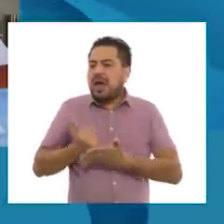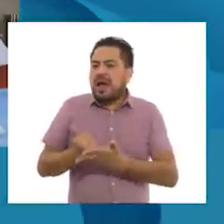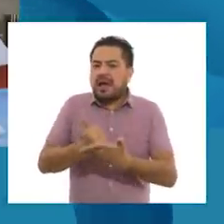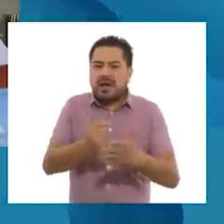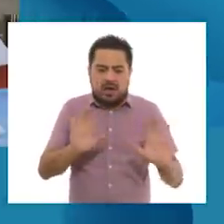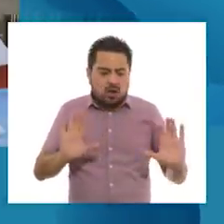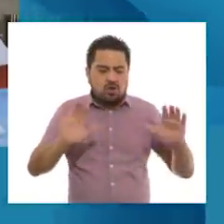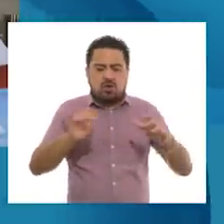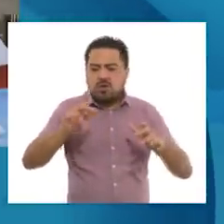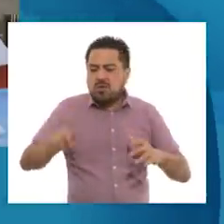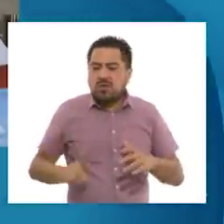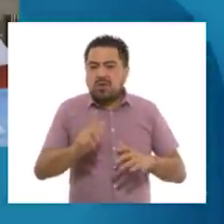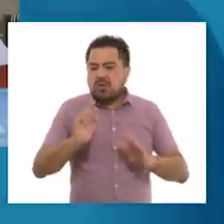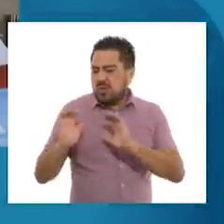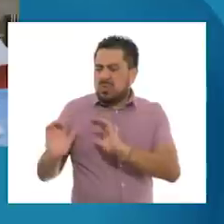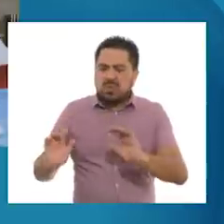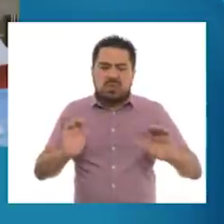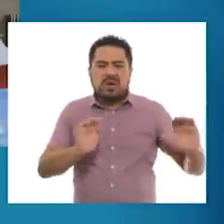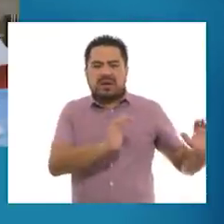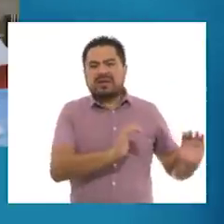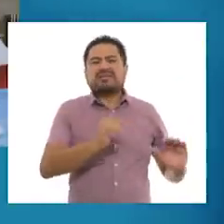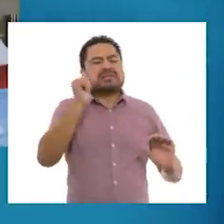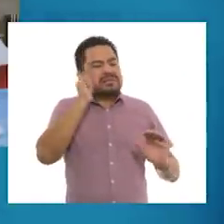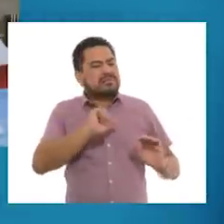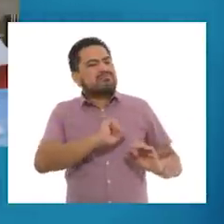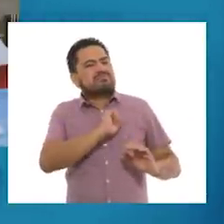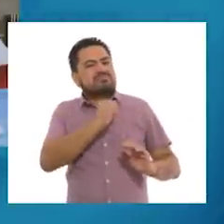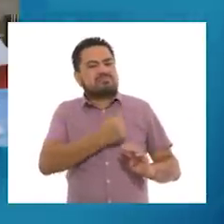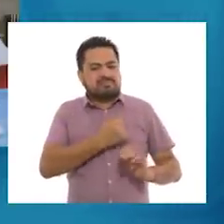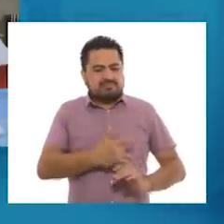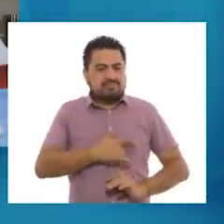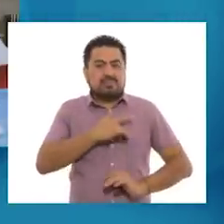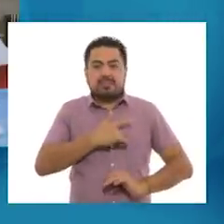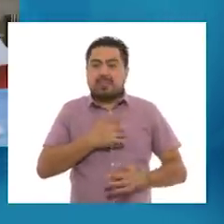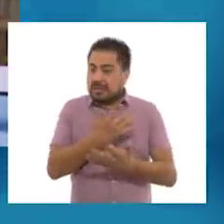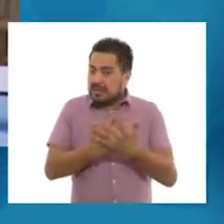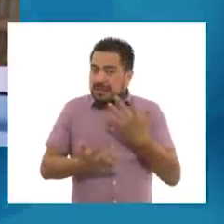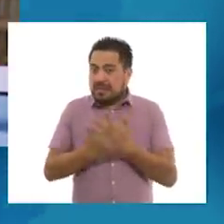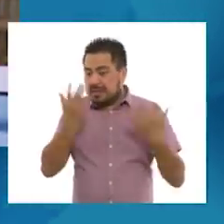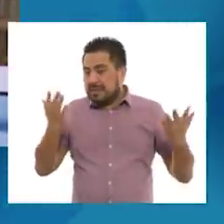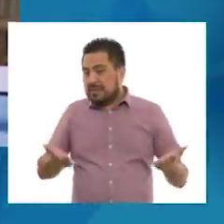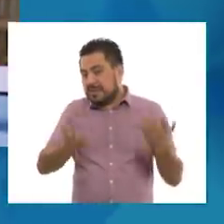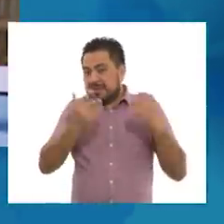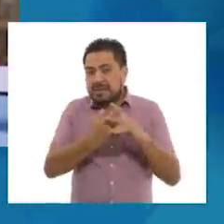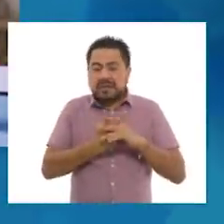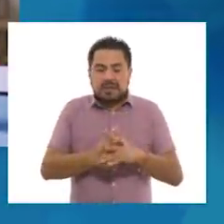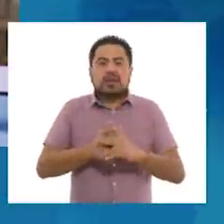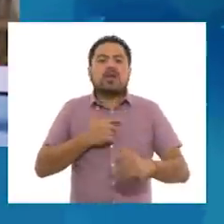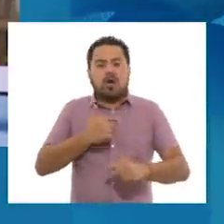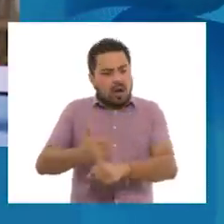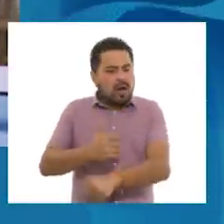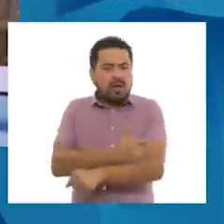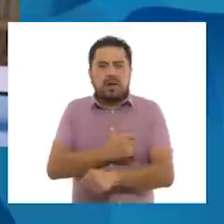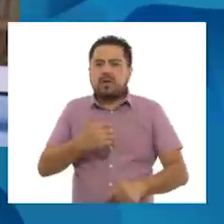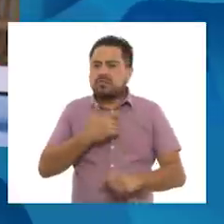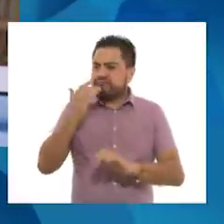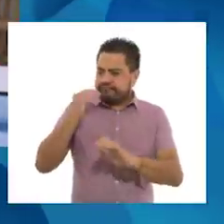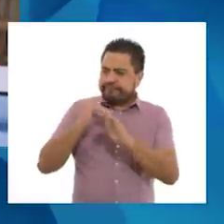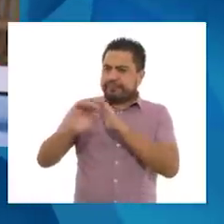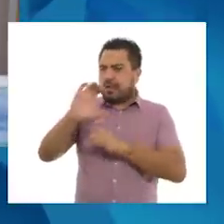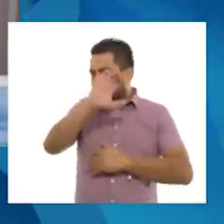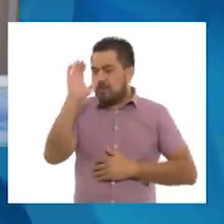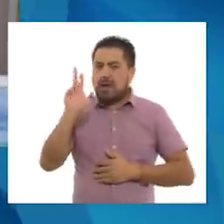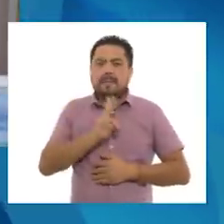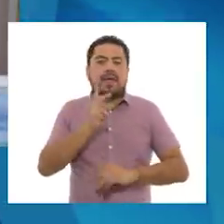nuestra comunidad a cuidarse y mantenerse sanos. Pues, ¡manos a la obra! Te acompaño. Yo voy a mandarle la foto a mi